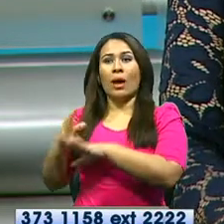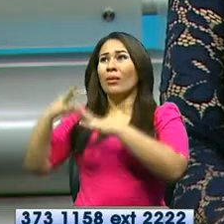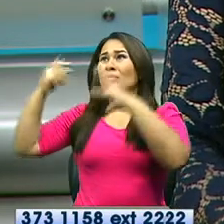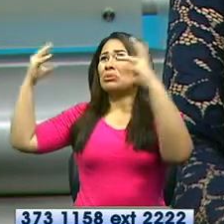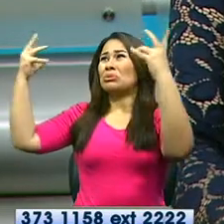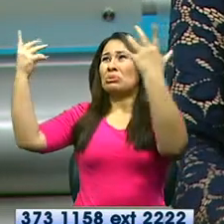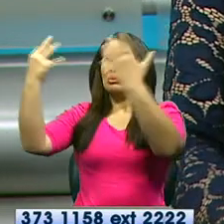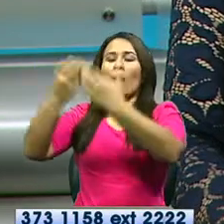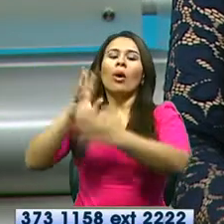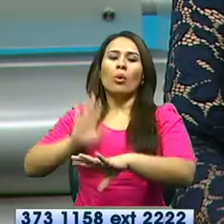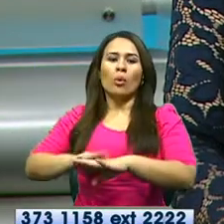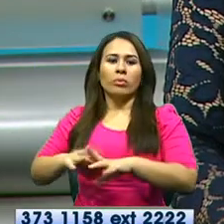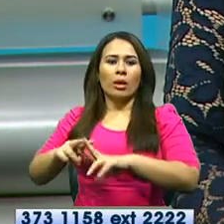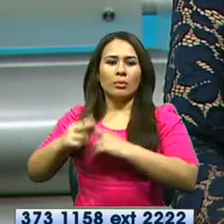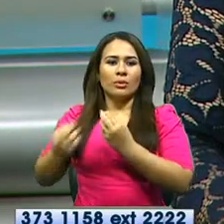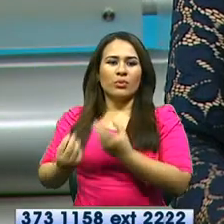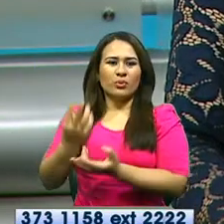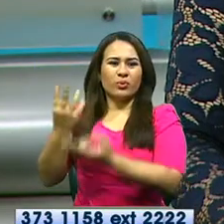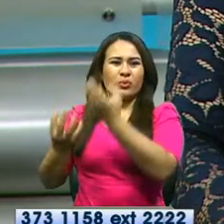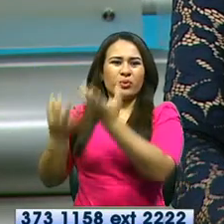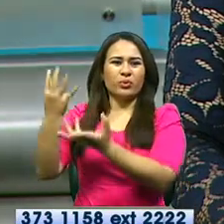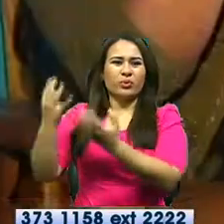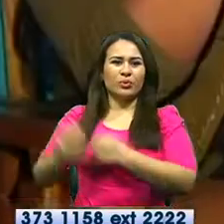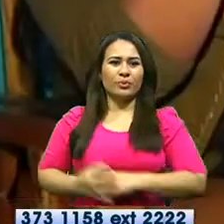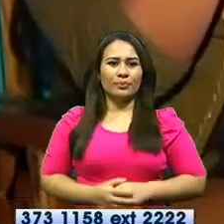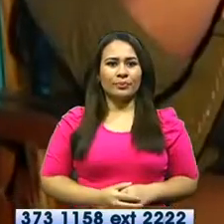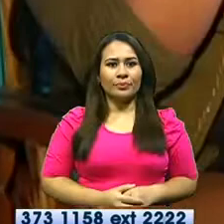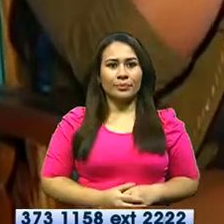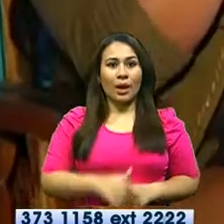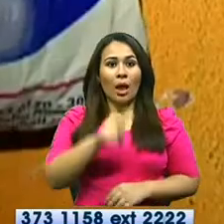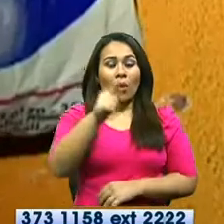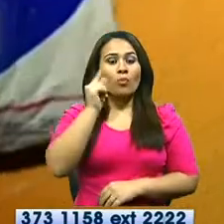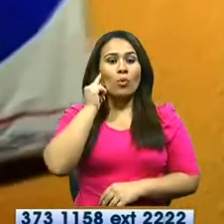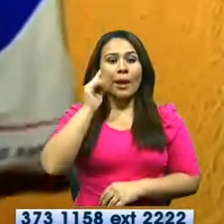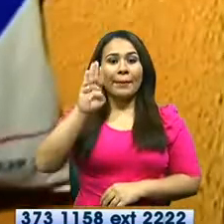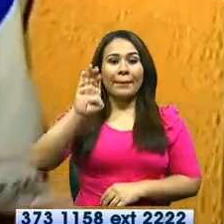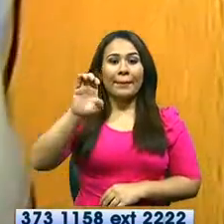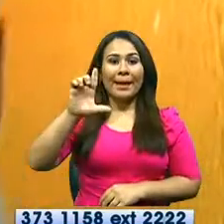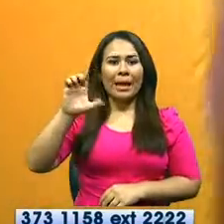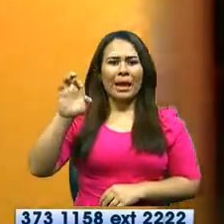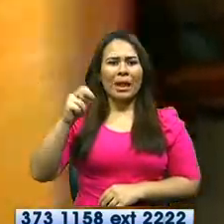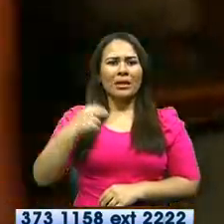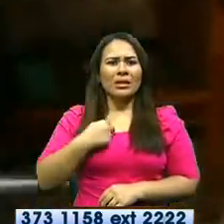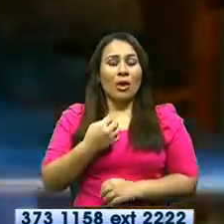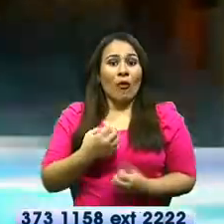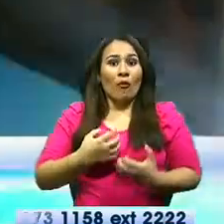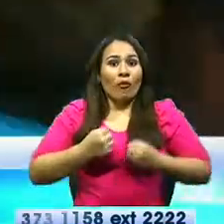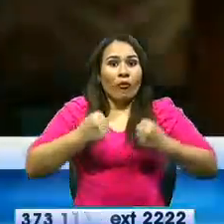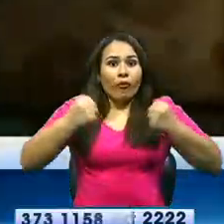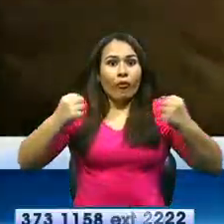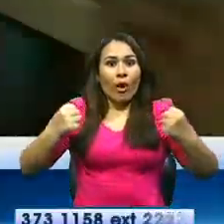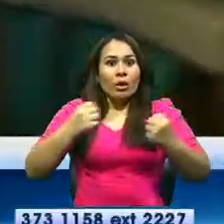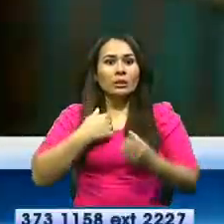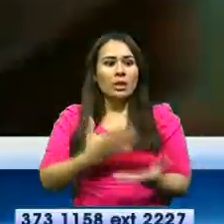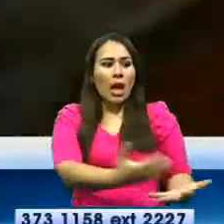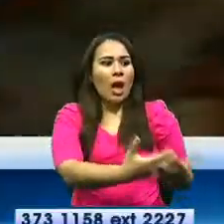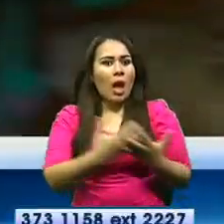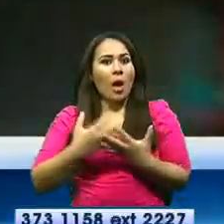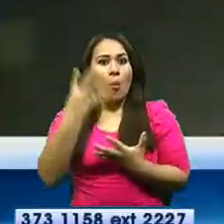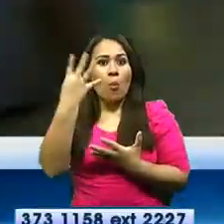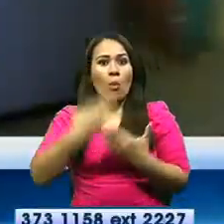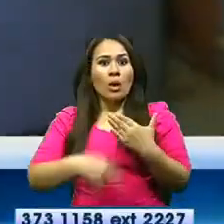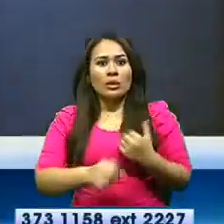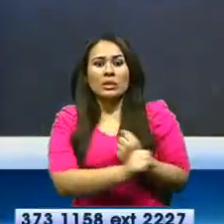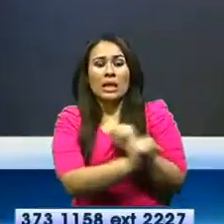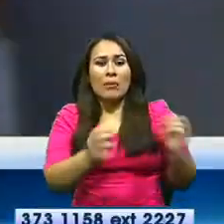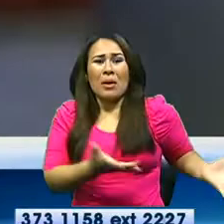encendido, lo que habría originado las llamas. Belén Pérez aún no se explica de dónde sacó fuerzas para salvar a sus cuatro hijos. Cuando